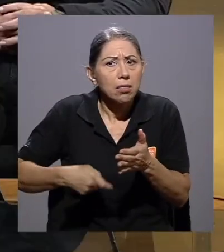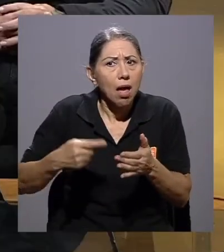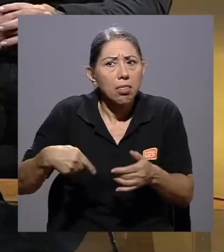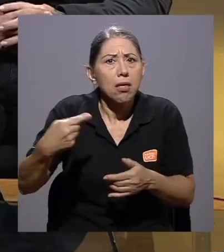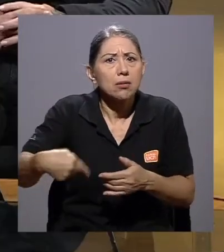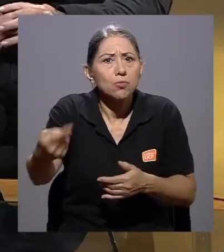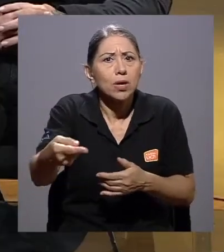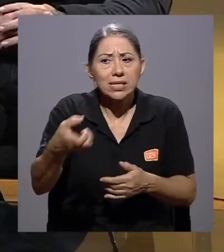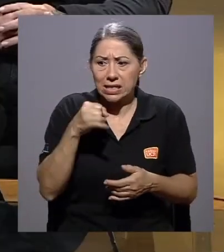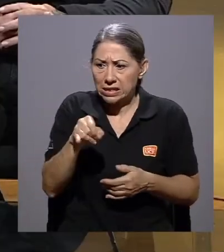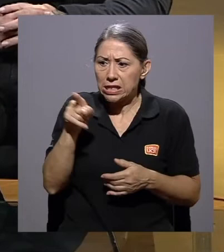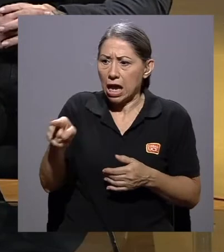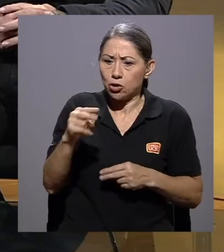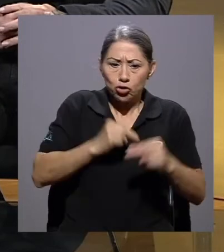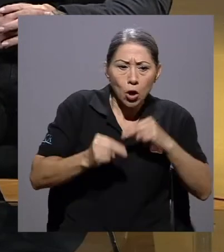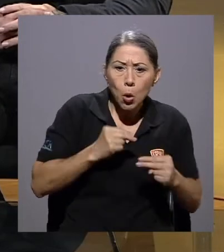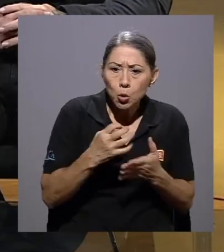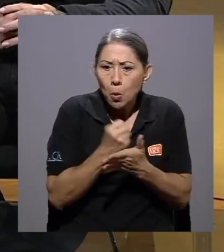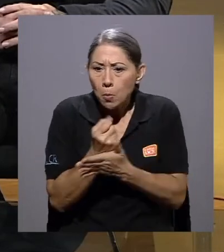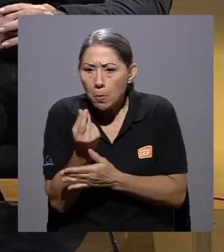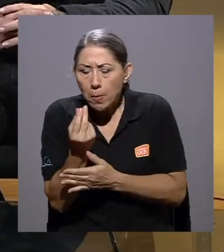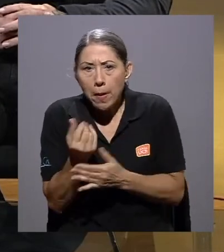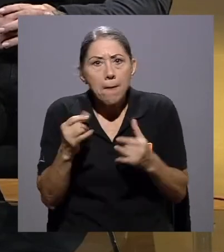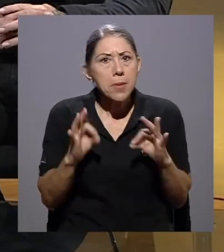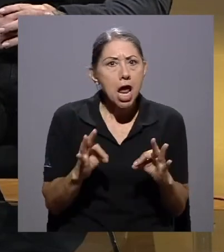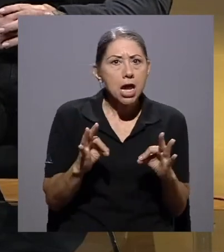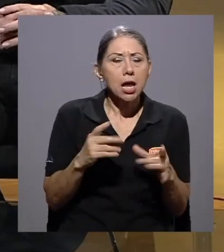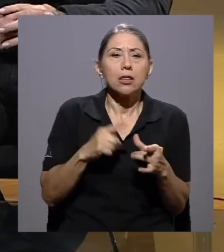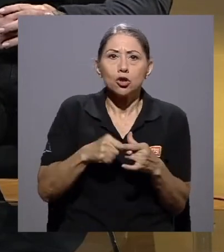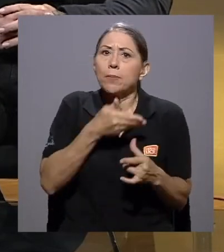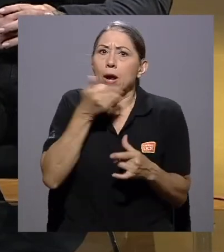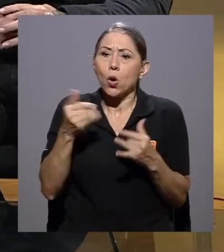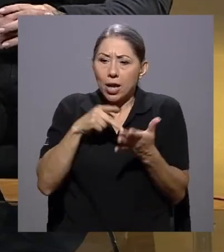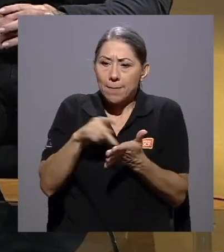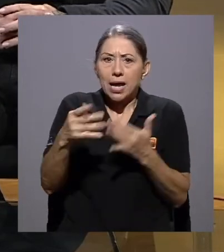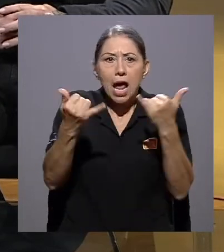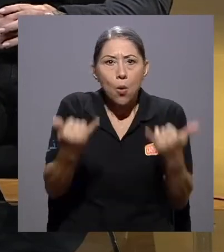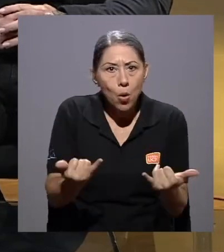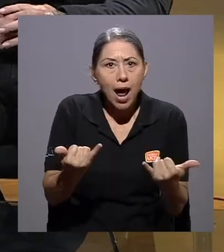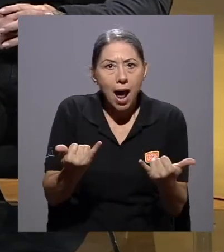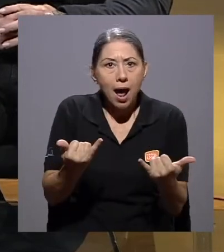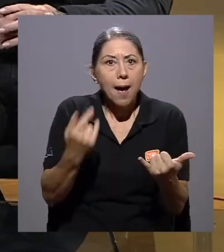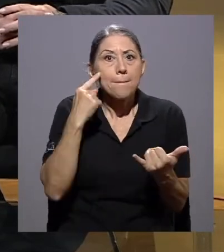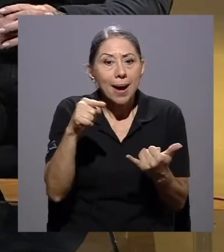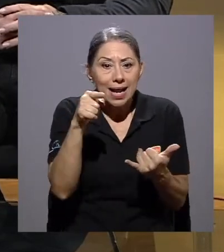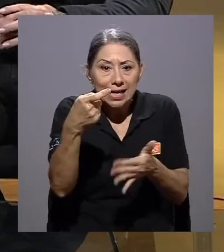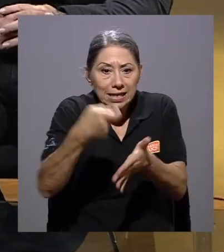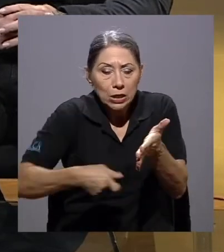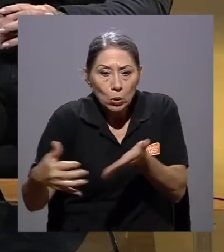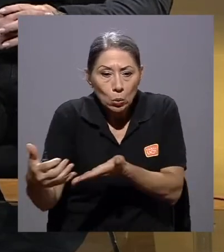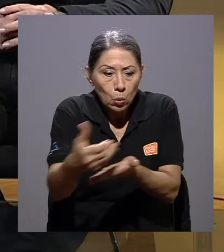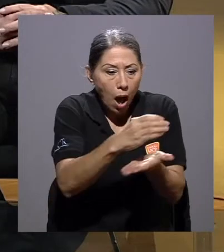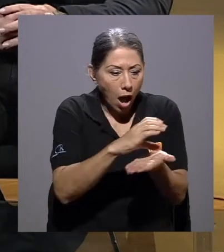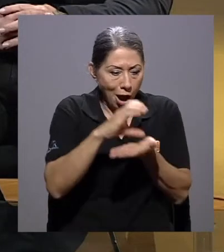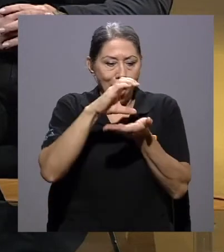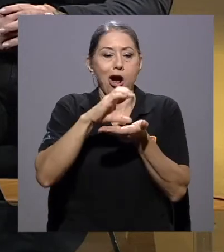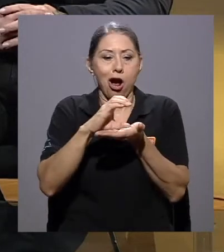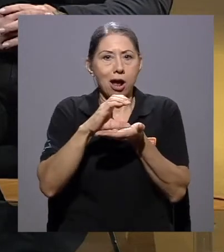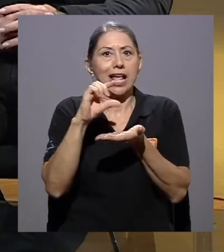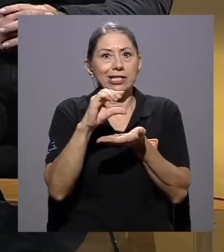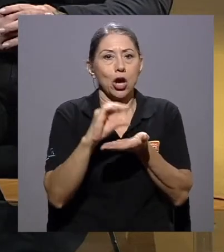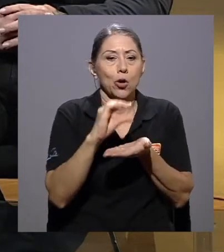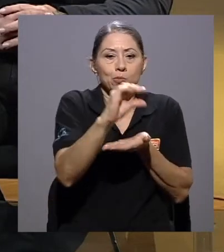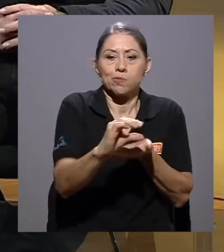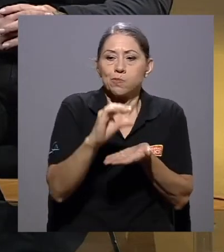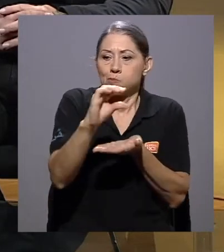No, deberían de pagarla ahora para que el Estado entre a diseñar mecanismos de redistribución en aquellos segmentos de la